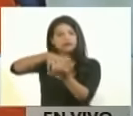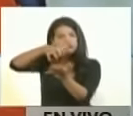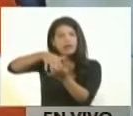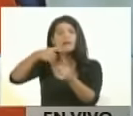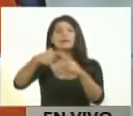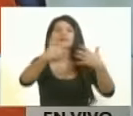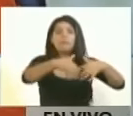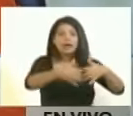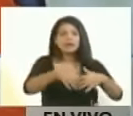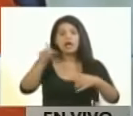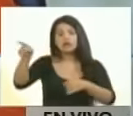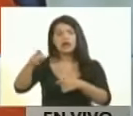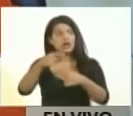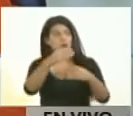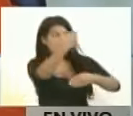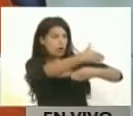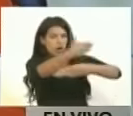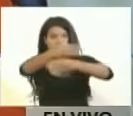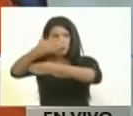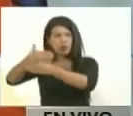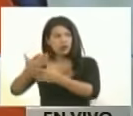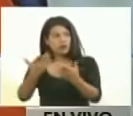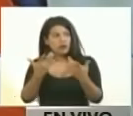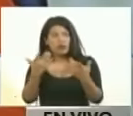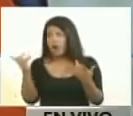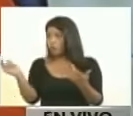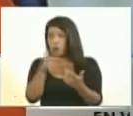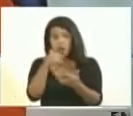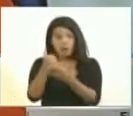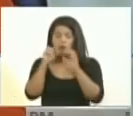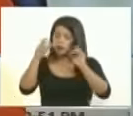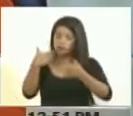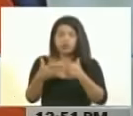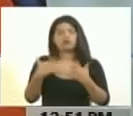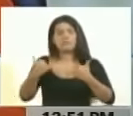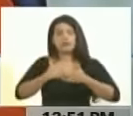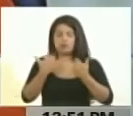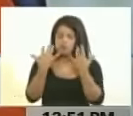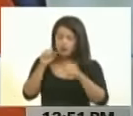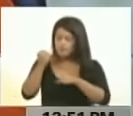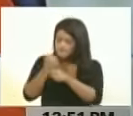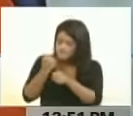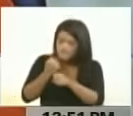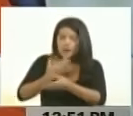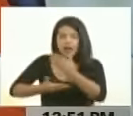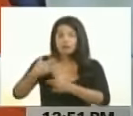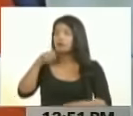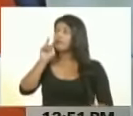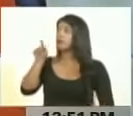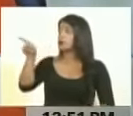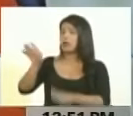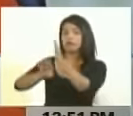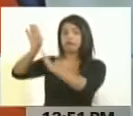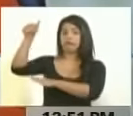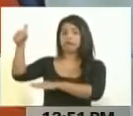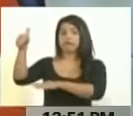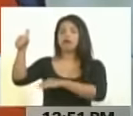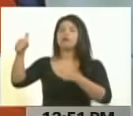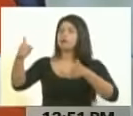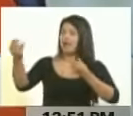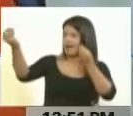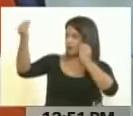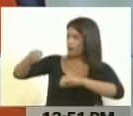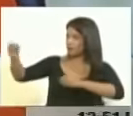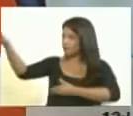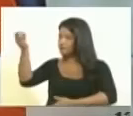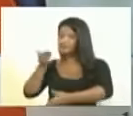y hemos en ese sentido acordado el hermanamiento de regiones agrícolas donde podamos producir alimentos para nuestros países